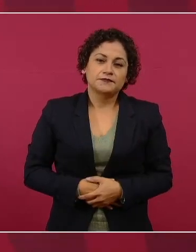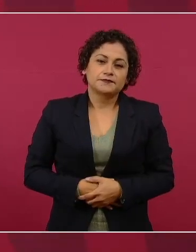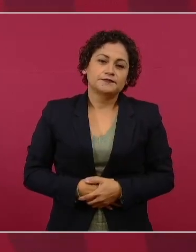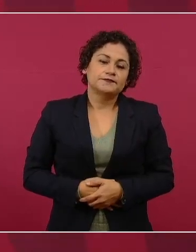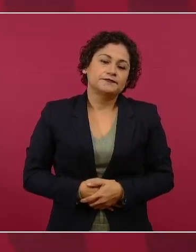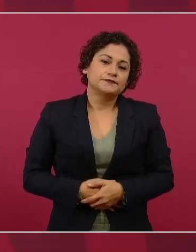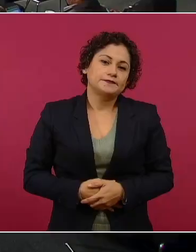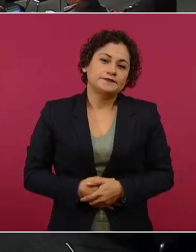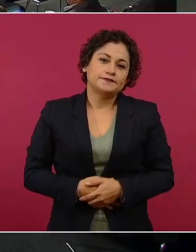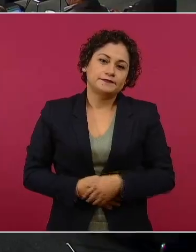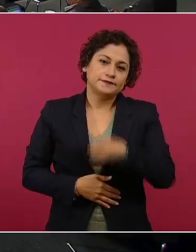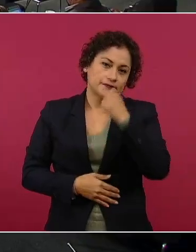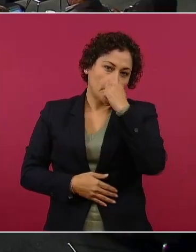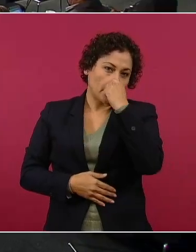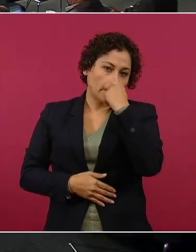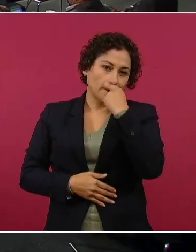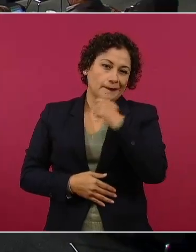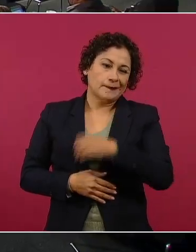Entonces,